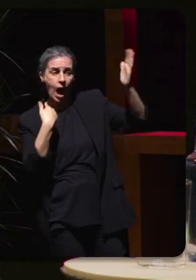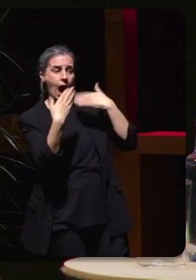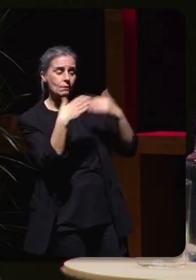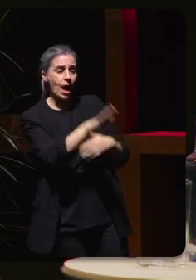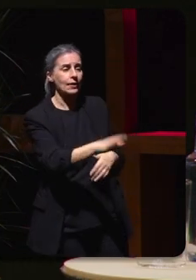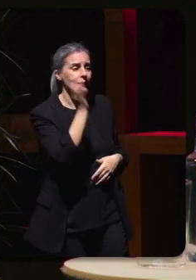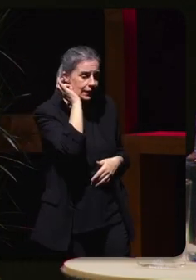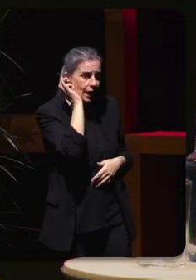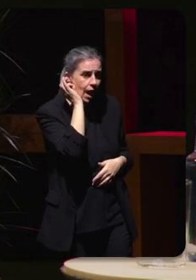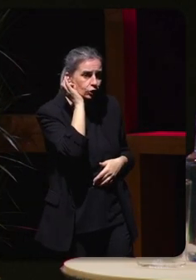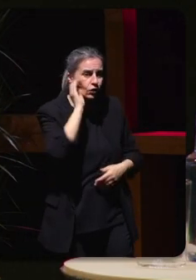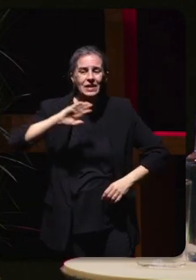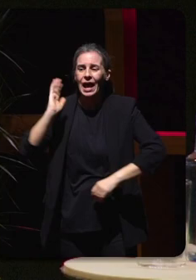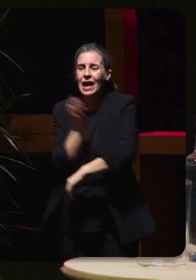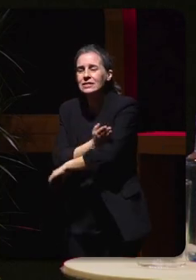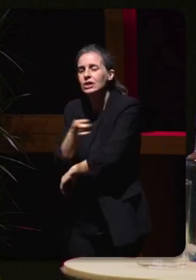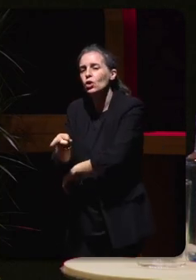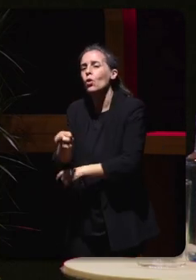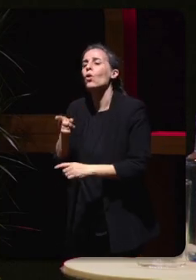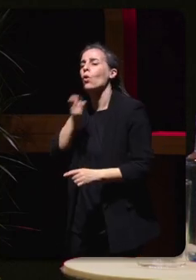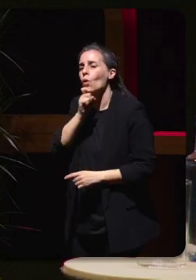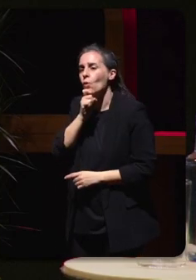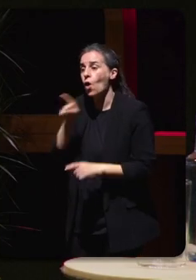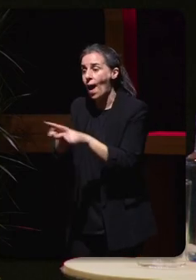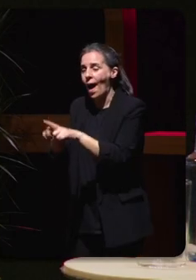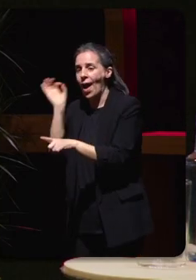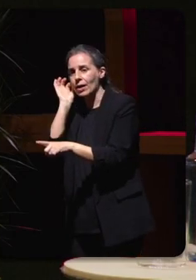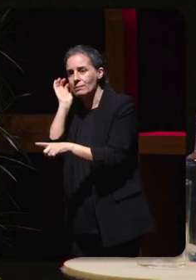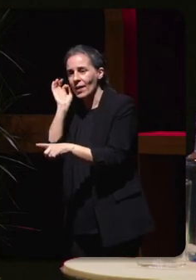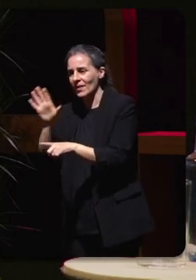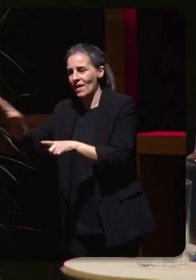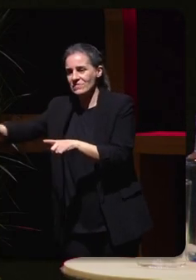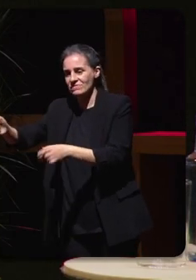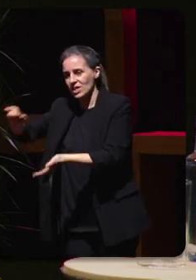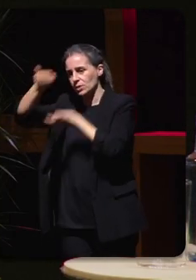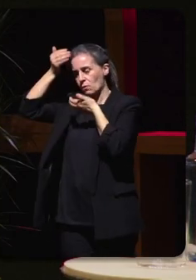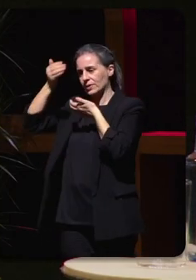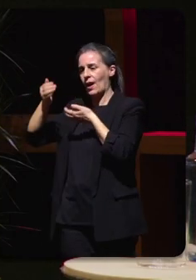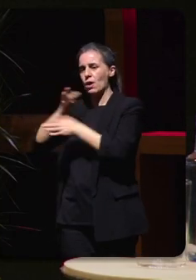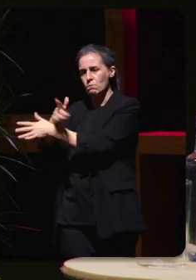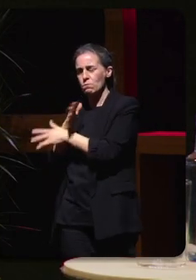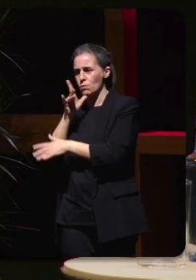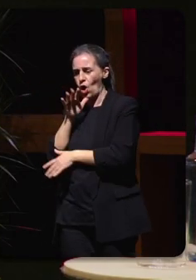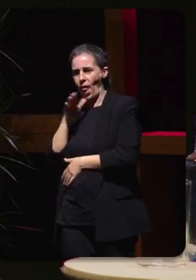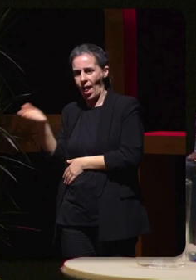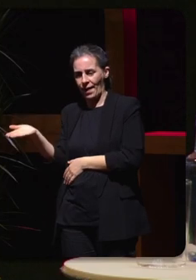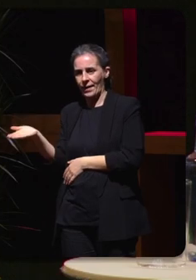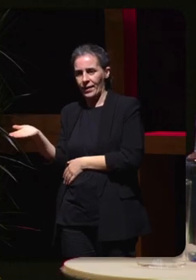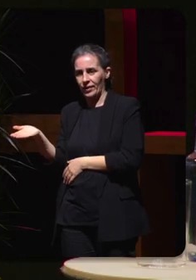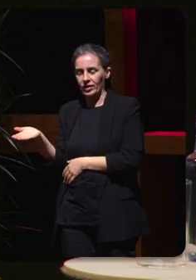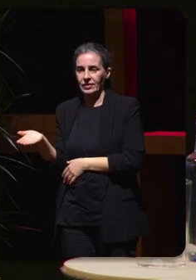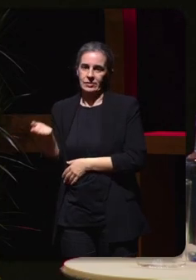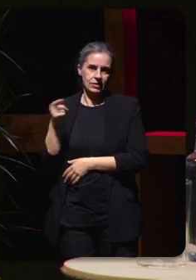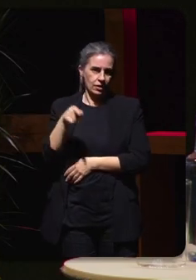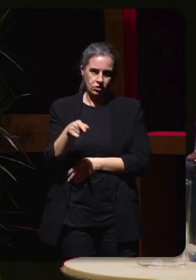su hermana y violarla en grupo. Y eso fue lo que hicieron. Eso saltó a la prensa